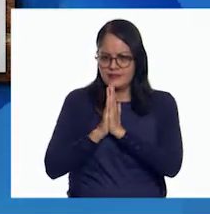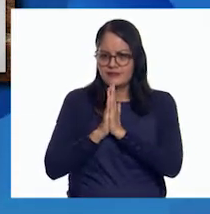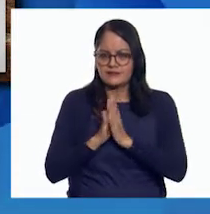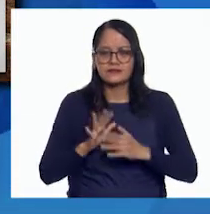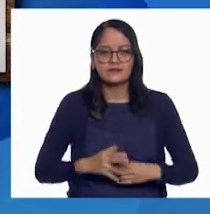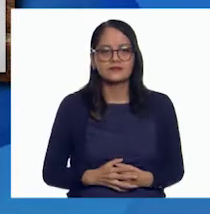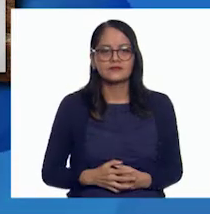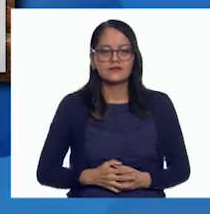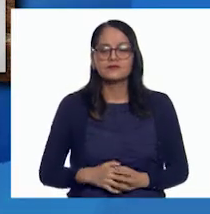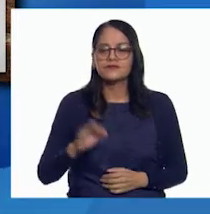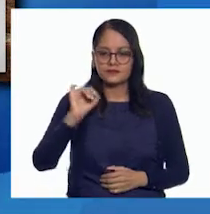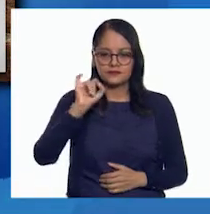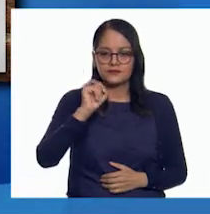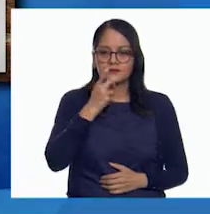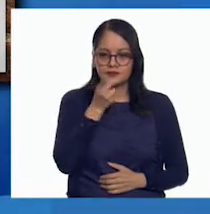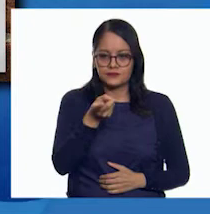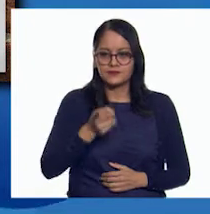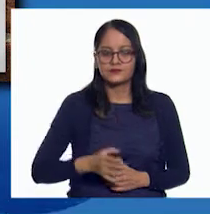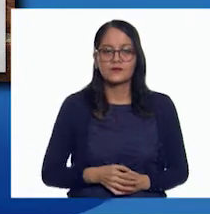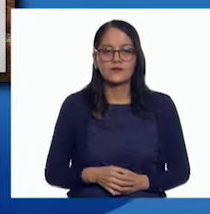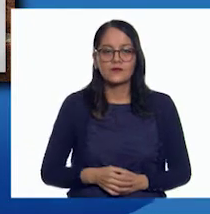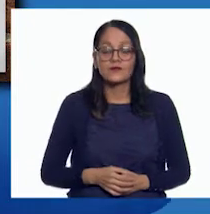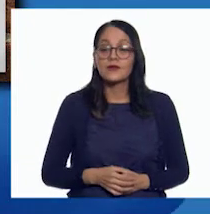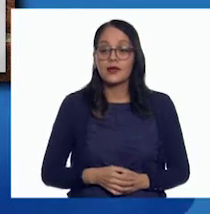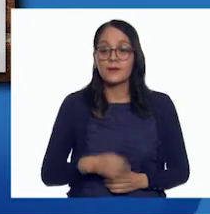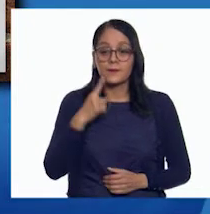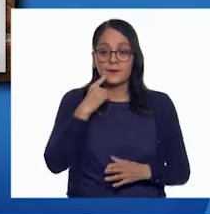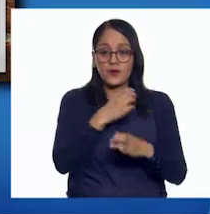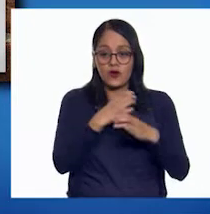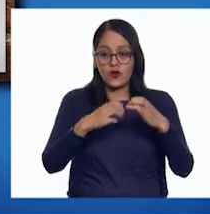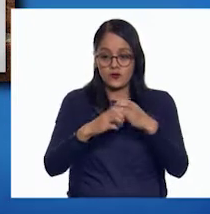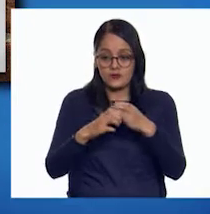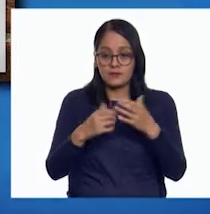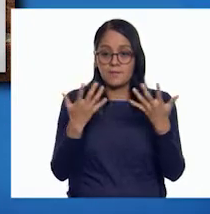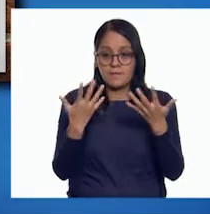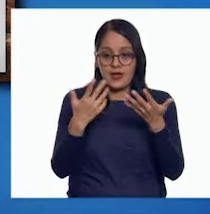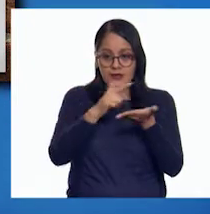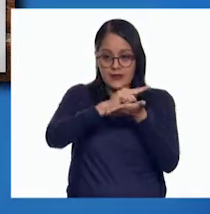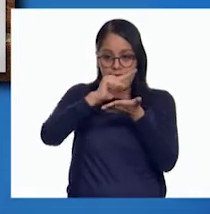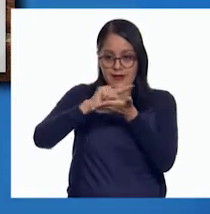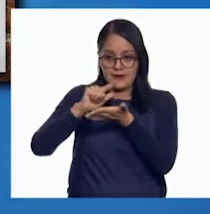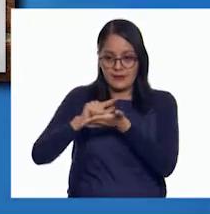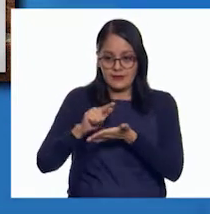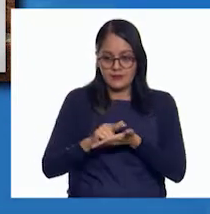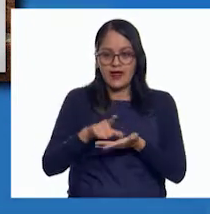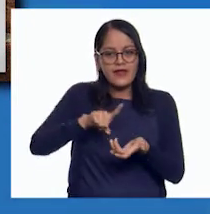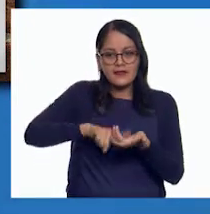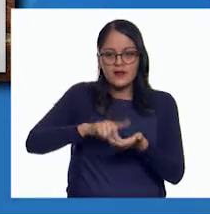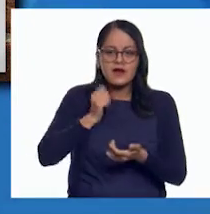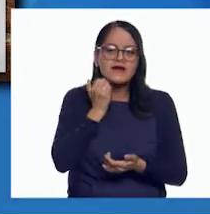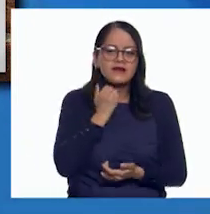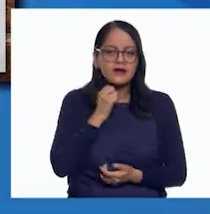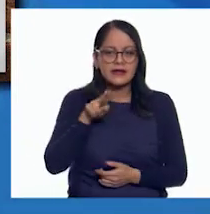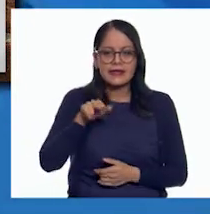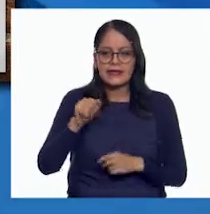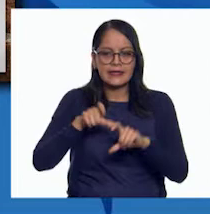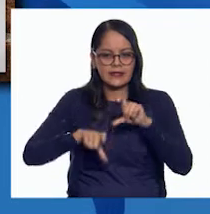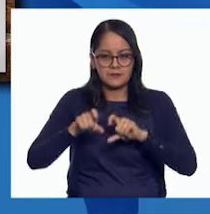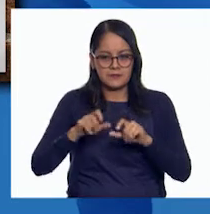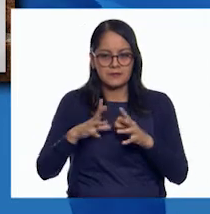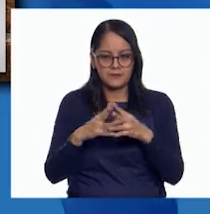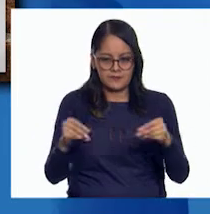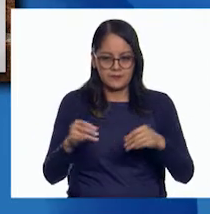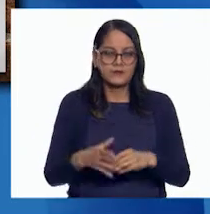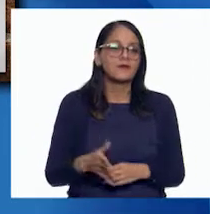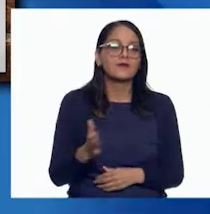por favor? Sí, dice, desinfectante para manos, sin alcohol y sin químicos. Modo de preparación.